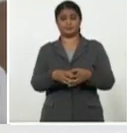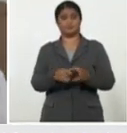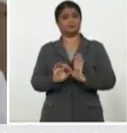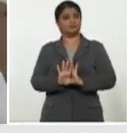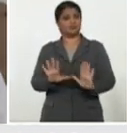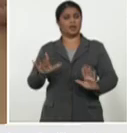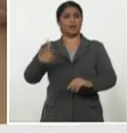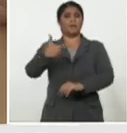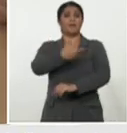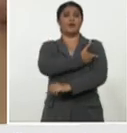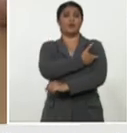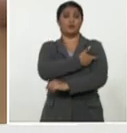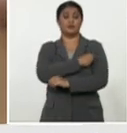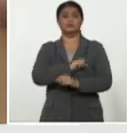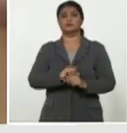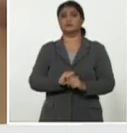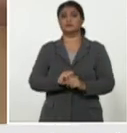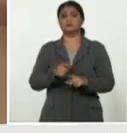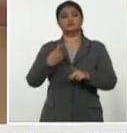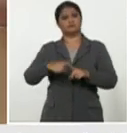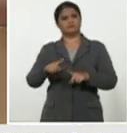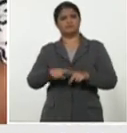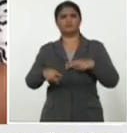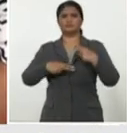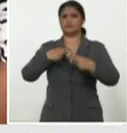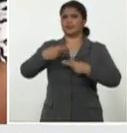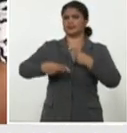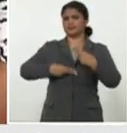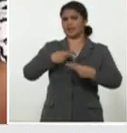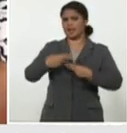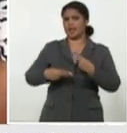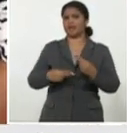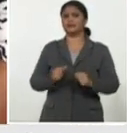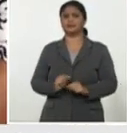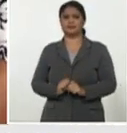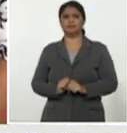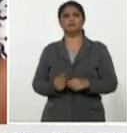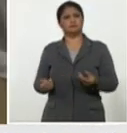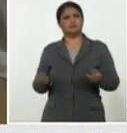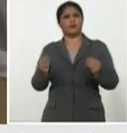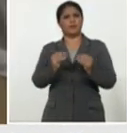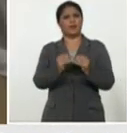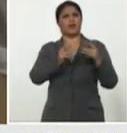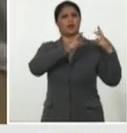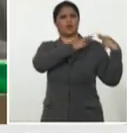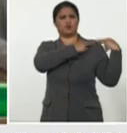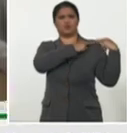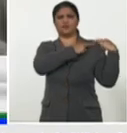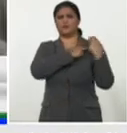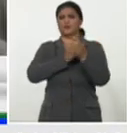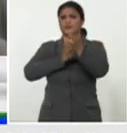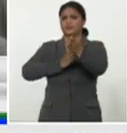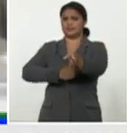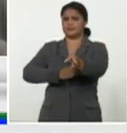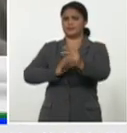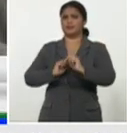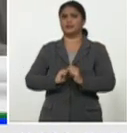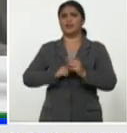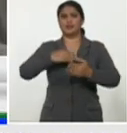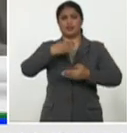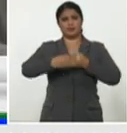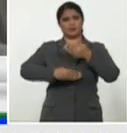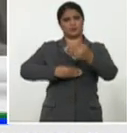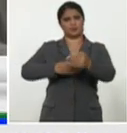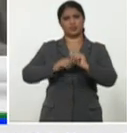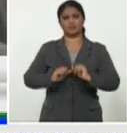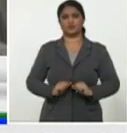incluye además otras iniciativas que denotan confort y responsabilidad en el proceso. Estamos en la fase